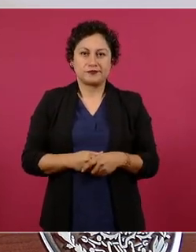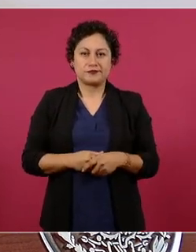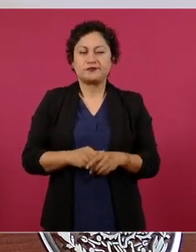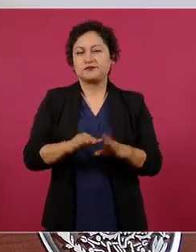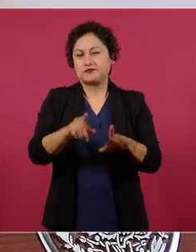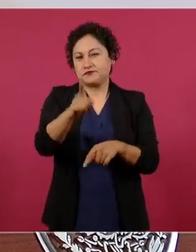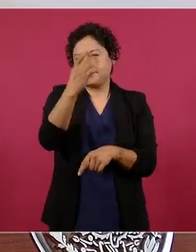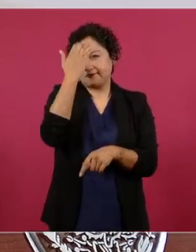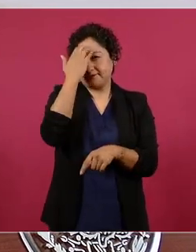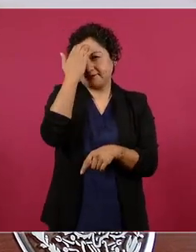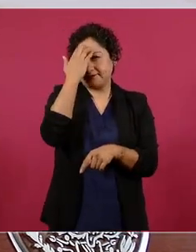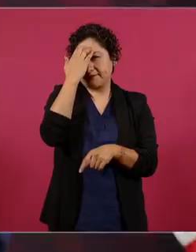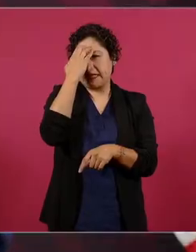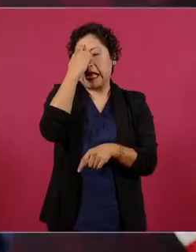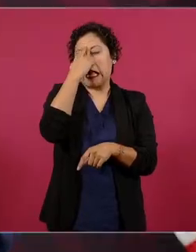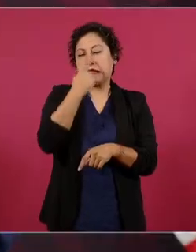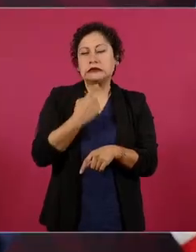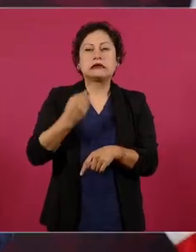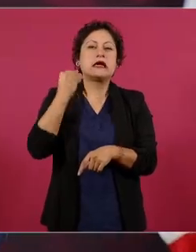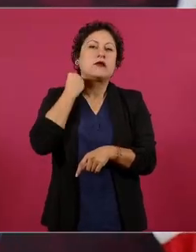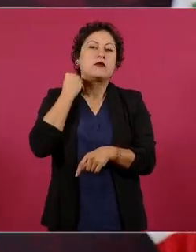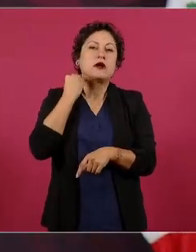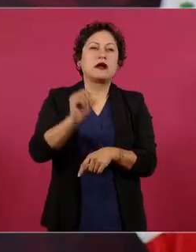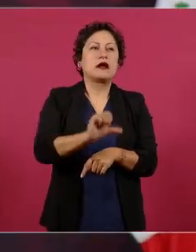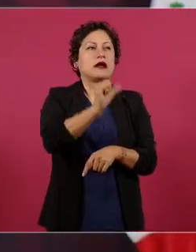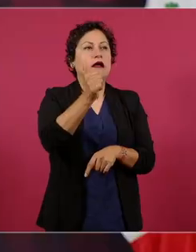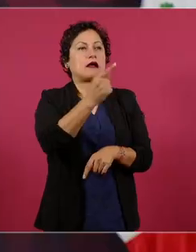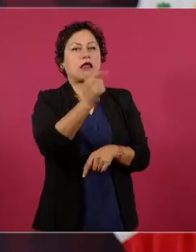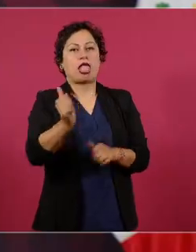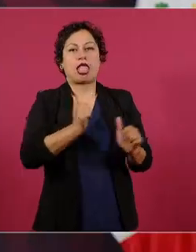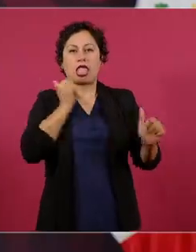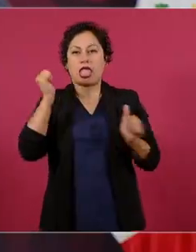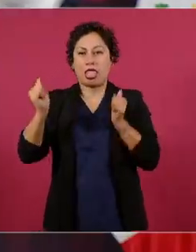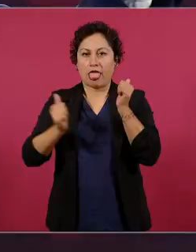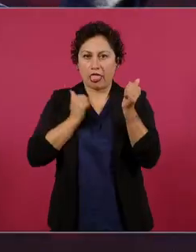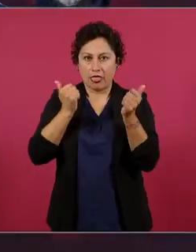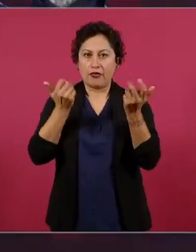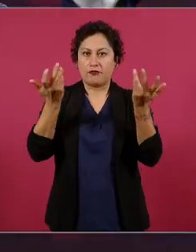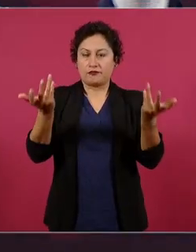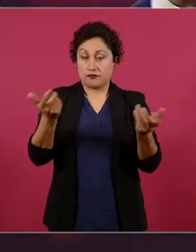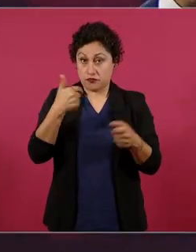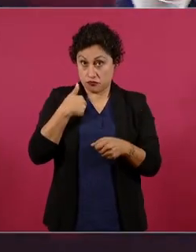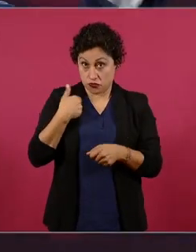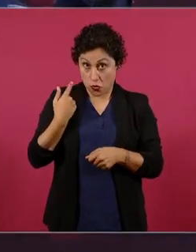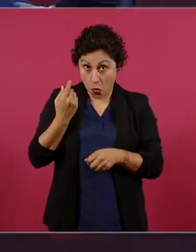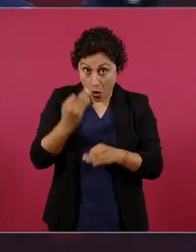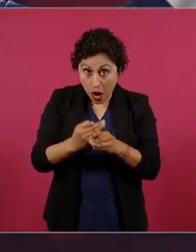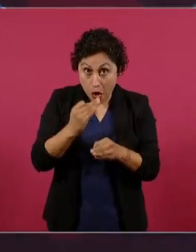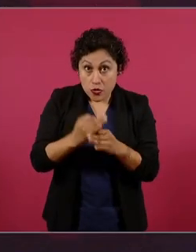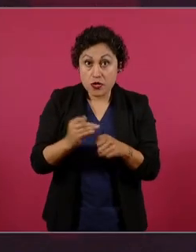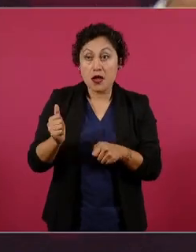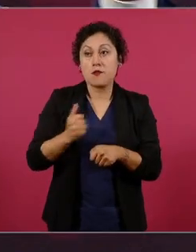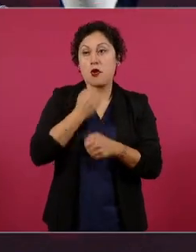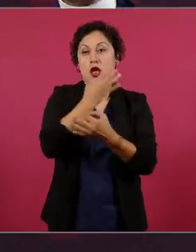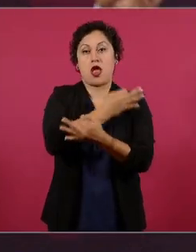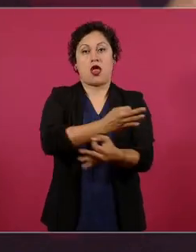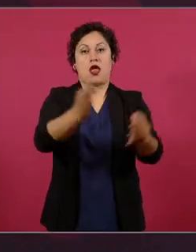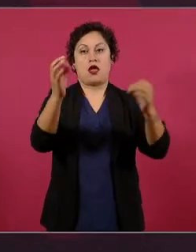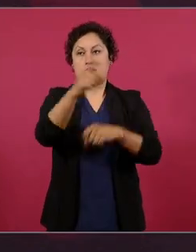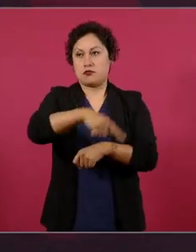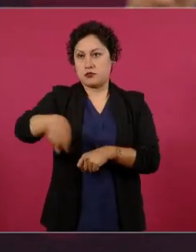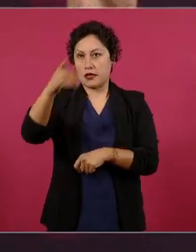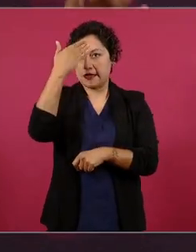abogados muy oportunistas. Lo digo aquí para que se sepa,